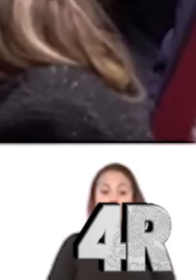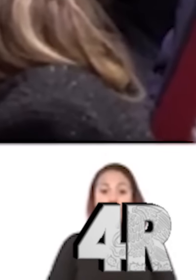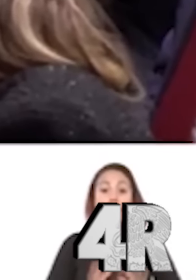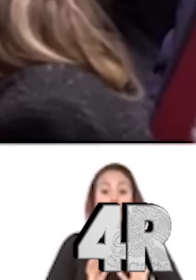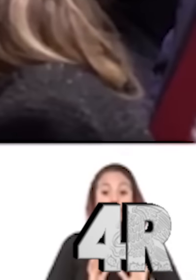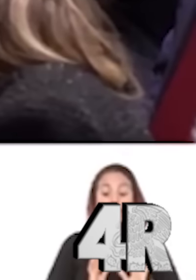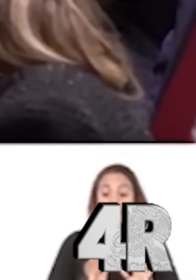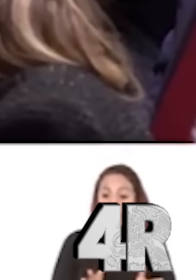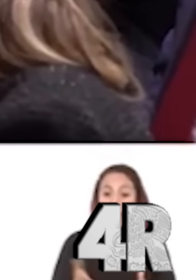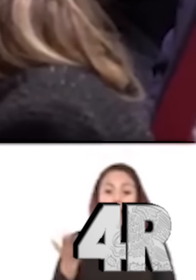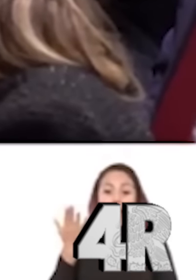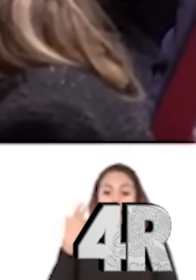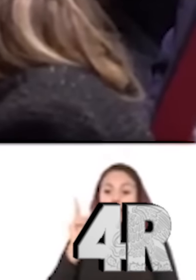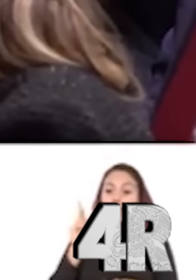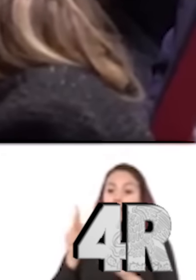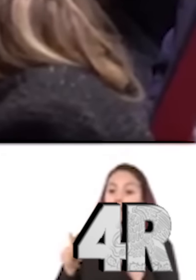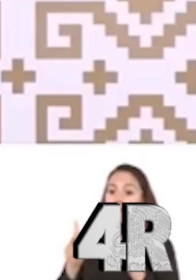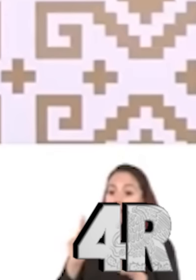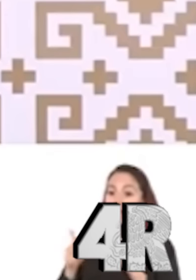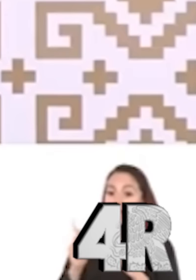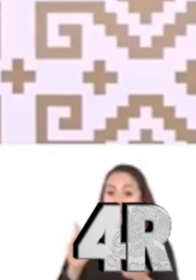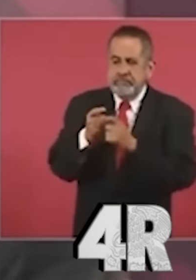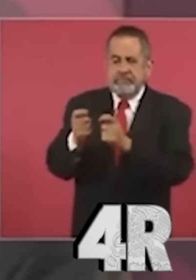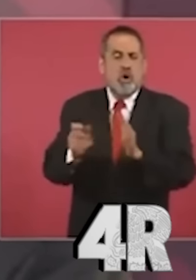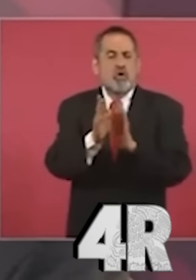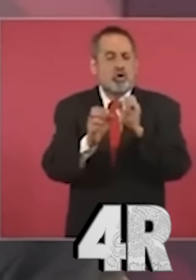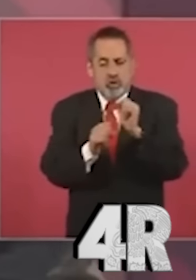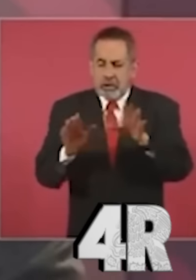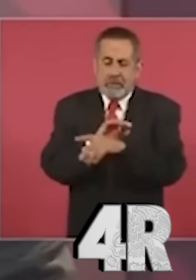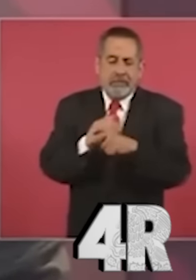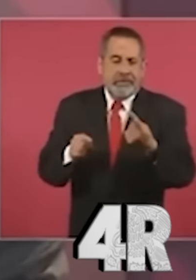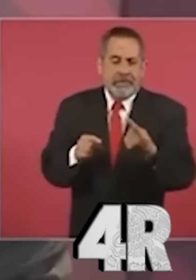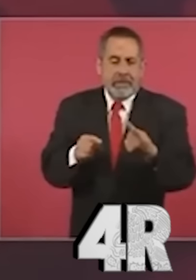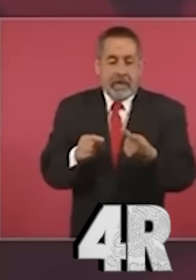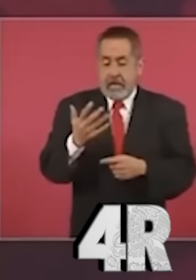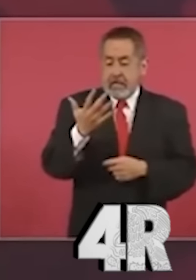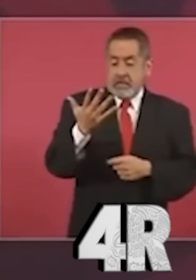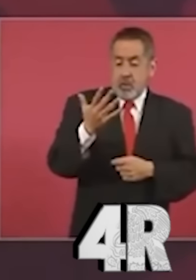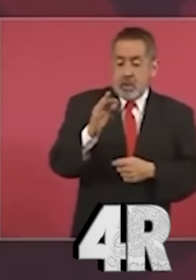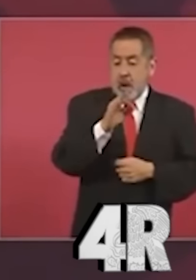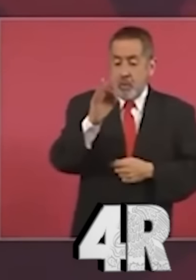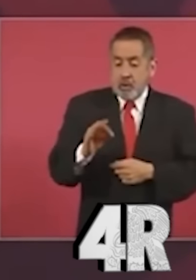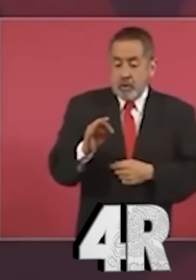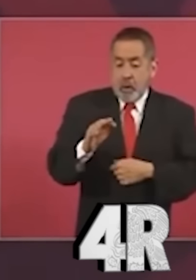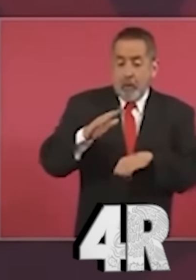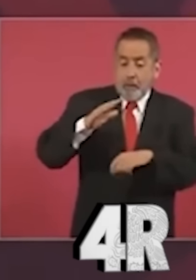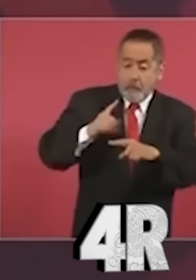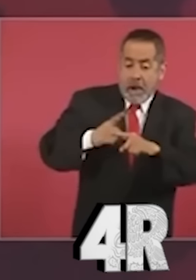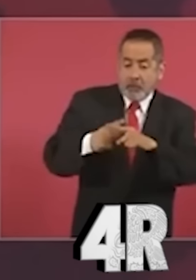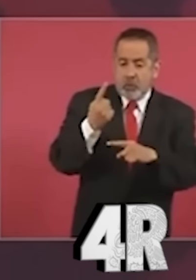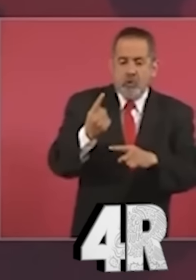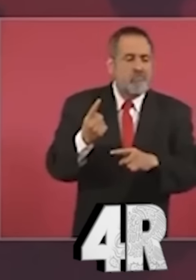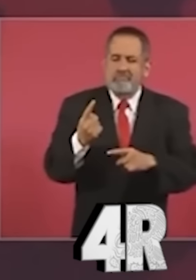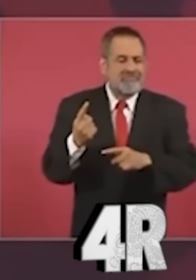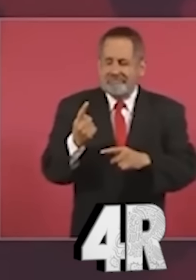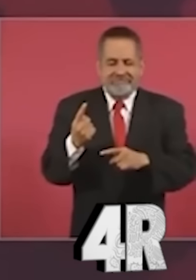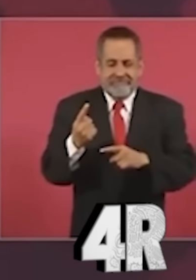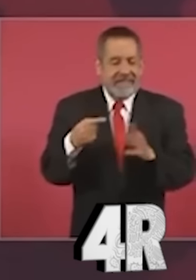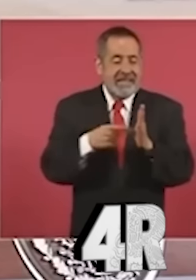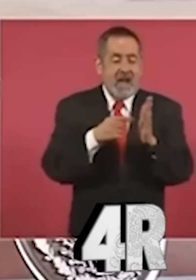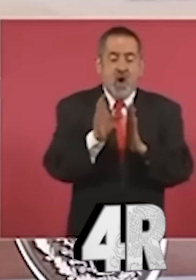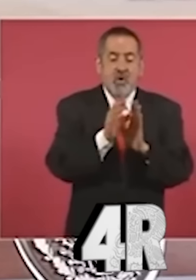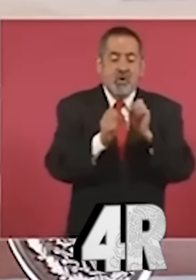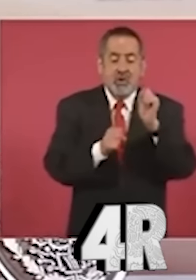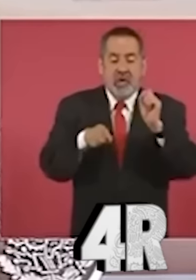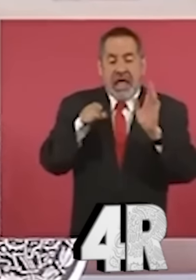o en especie. Es decir, cuando estos diputados panistas piden a cambio departamentos del desarrollo que han aprobado